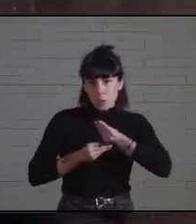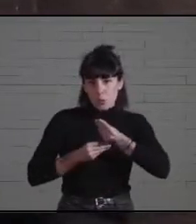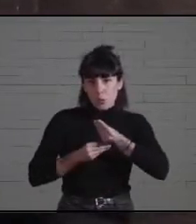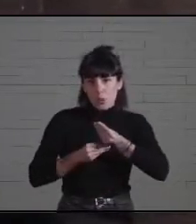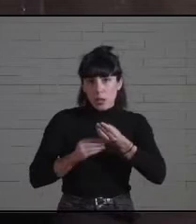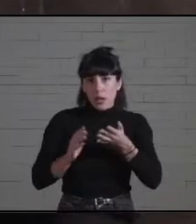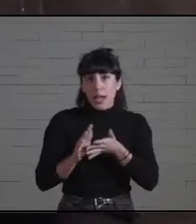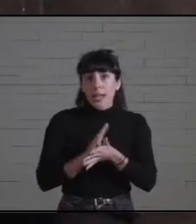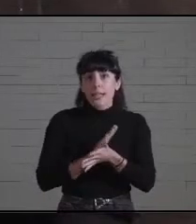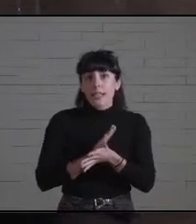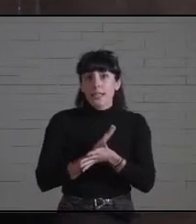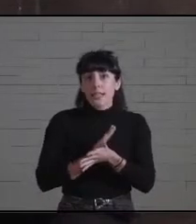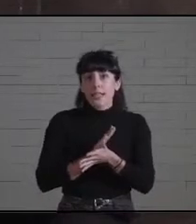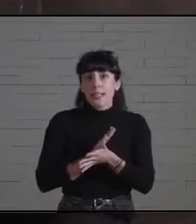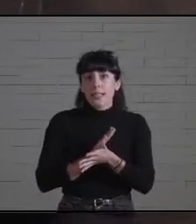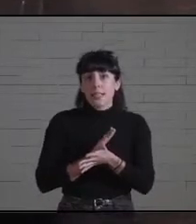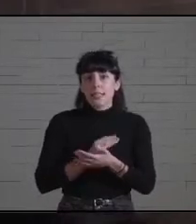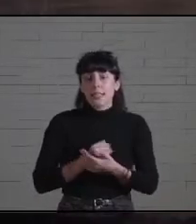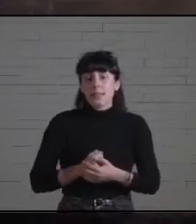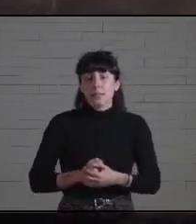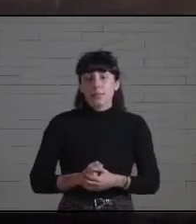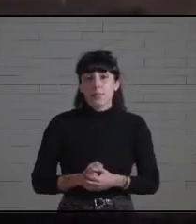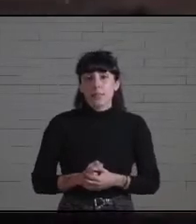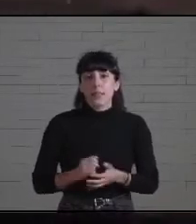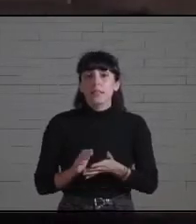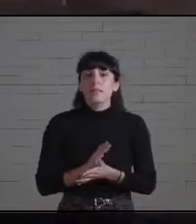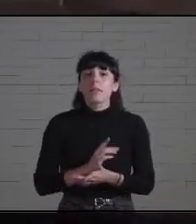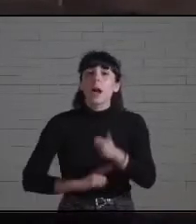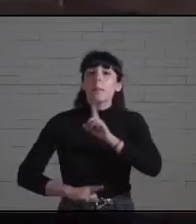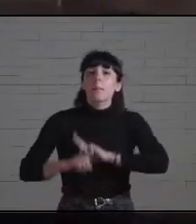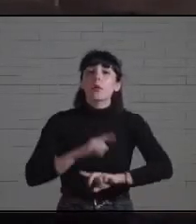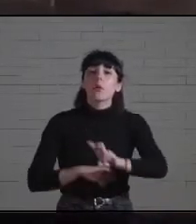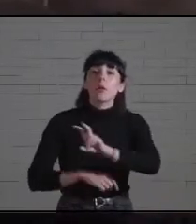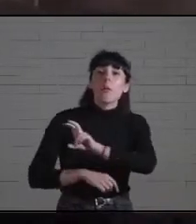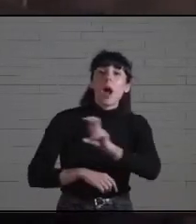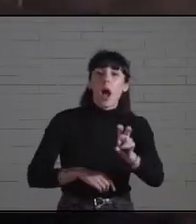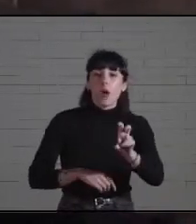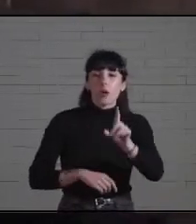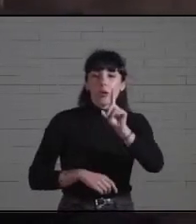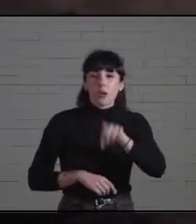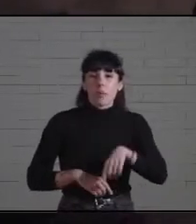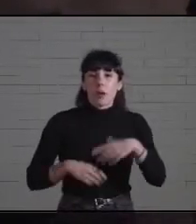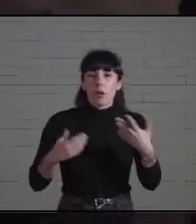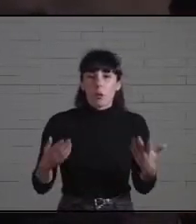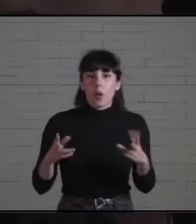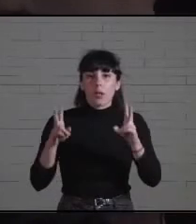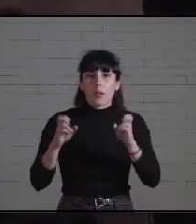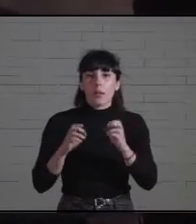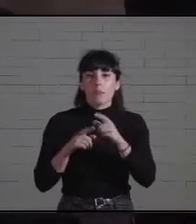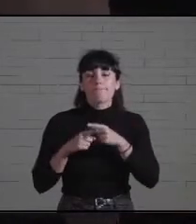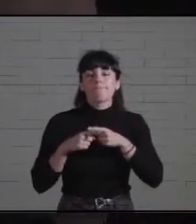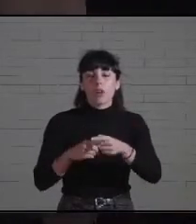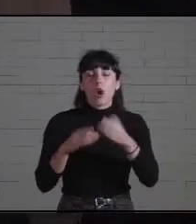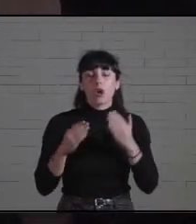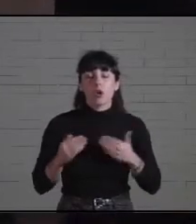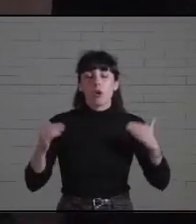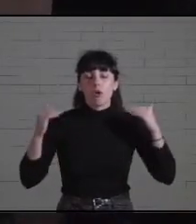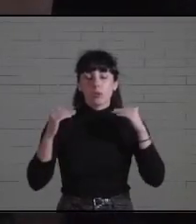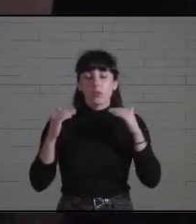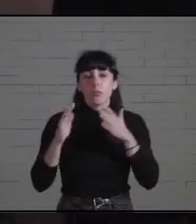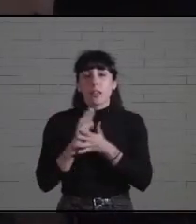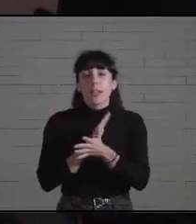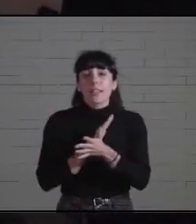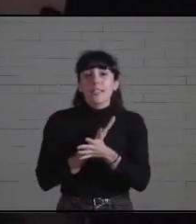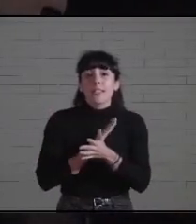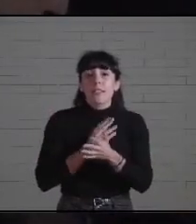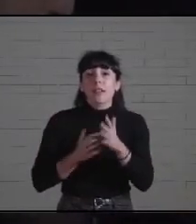también hay otro problema sustantivo para la corresponsabilidad y es que los estudios internacionales